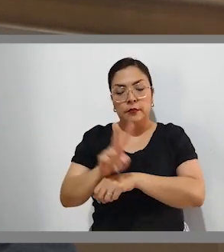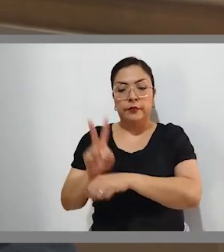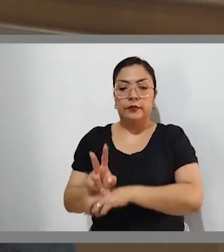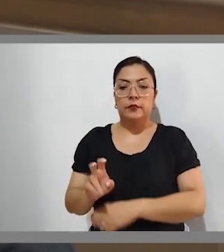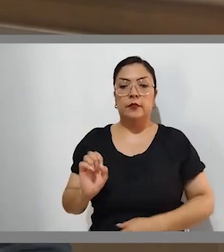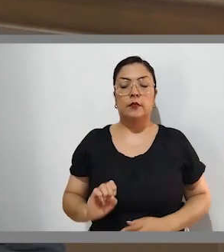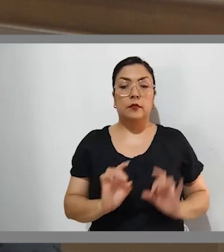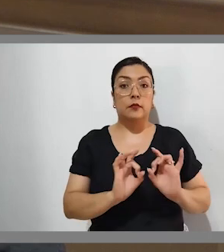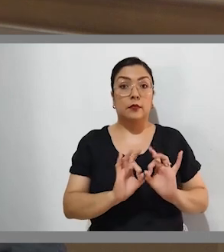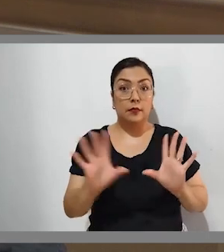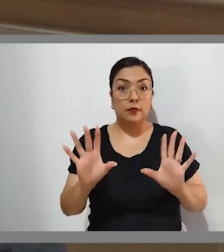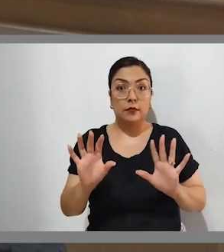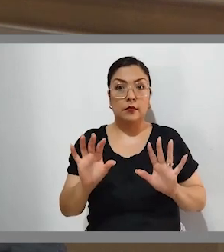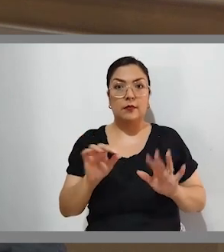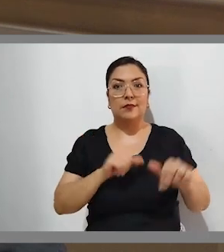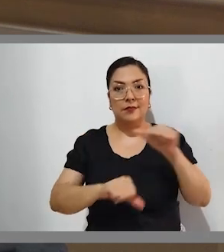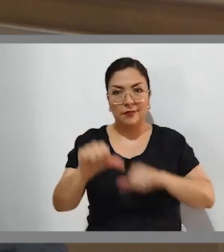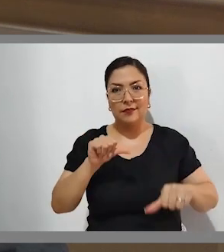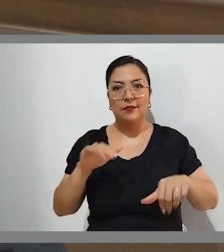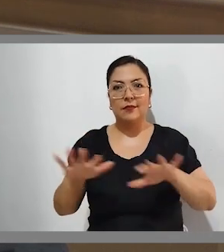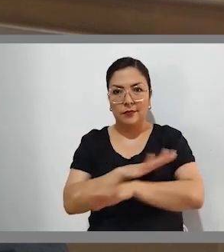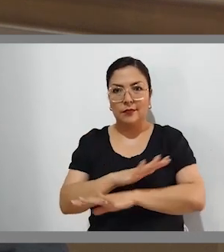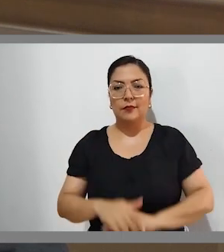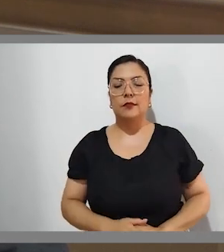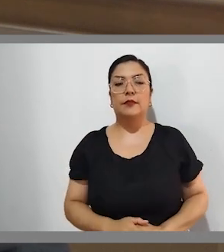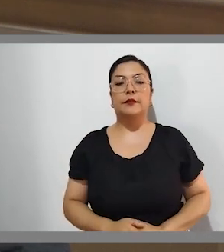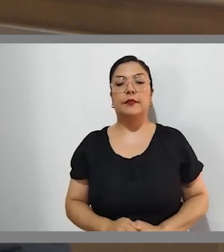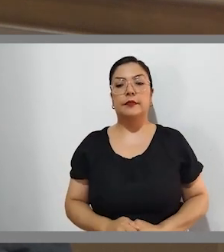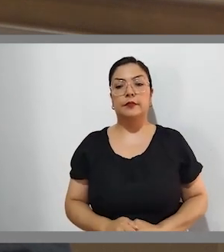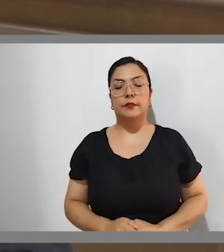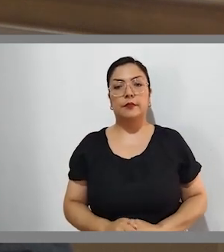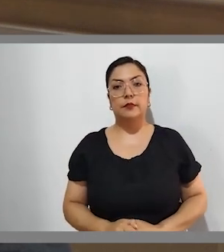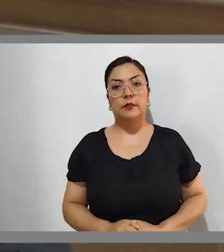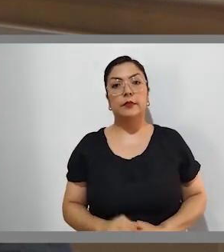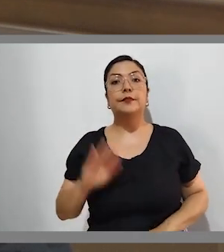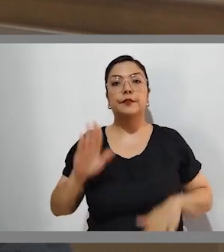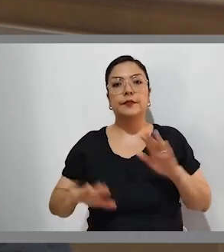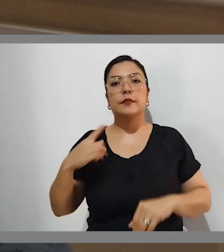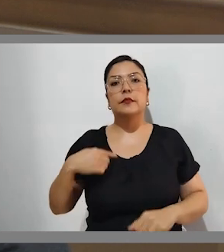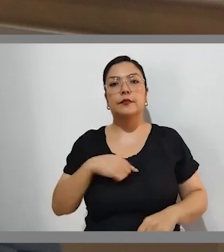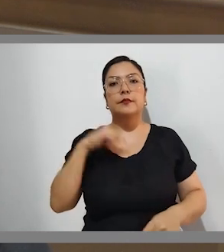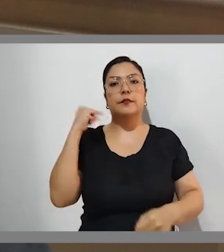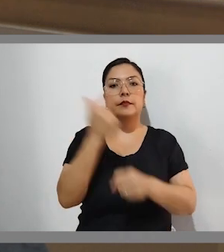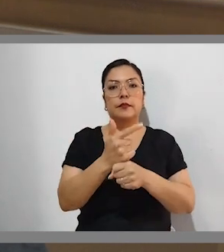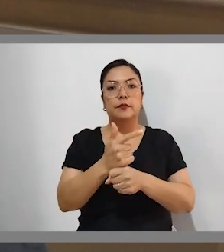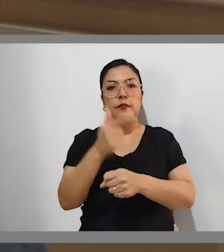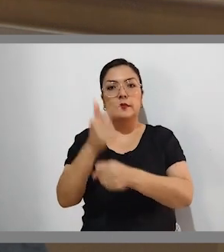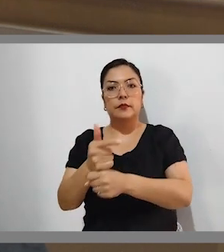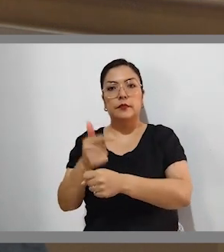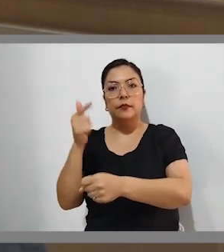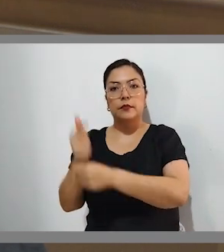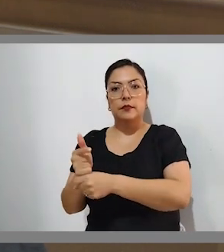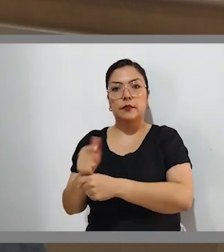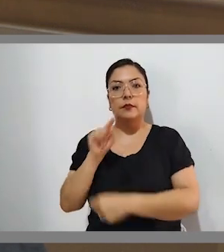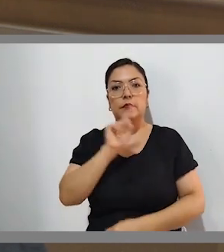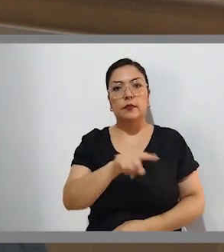desconcentrados, las eventuales sustituciones e incluso identificando los inmuebles que van a ser sede de estos